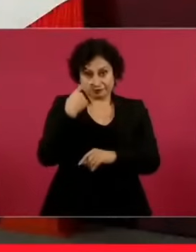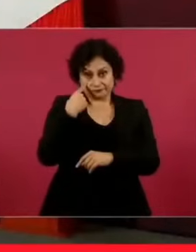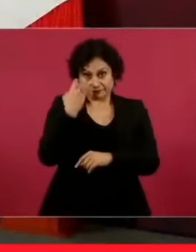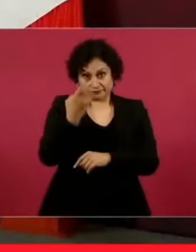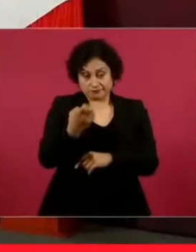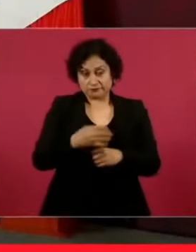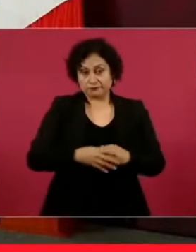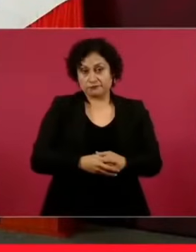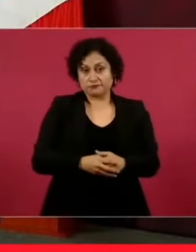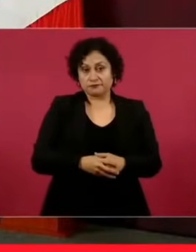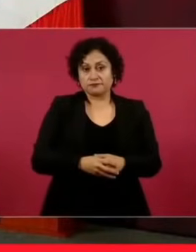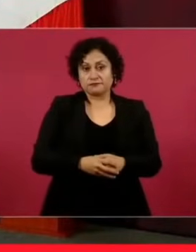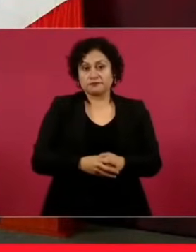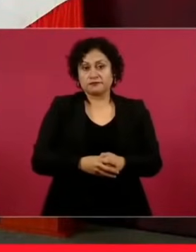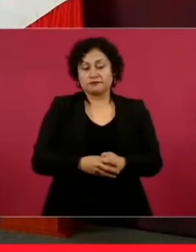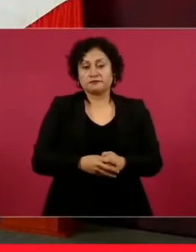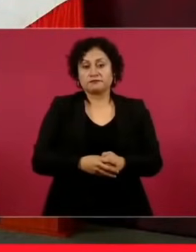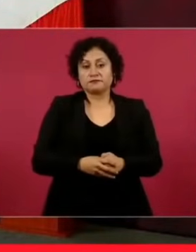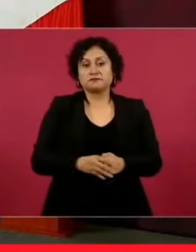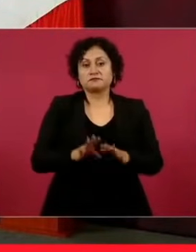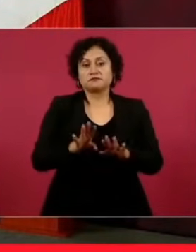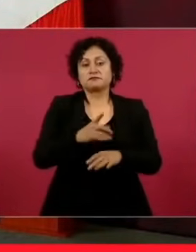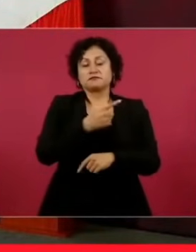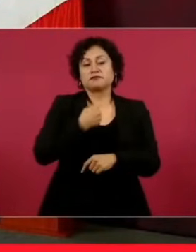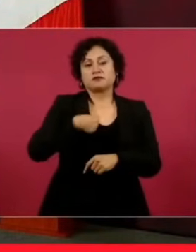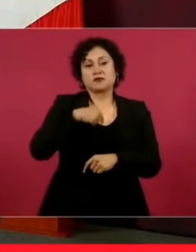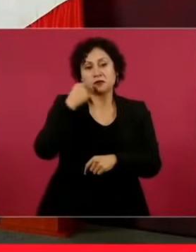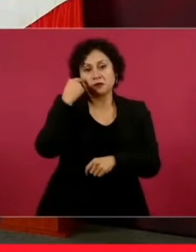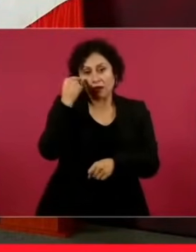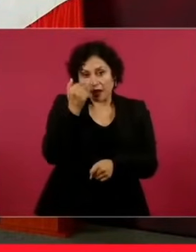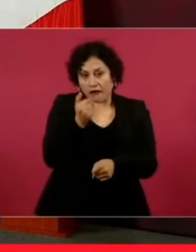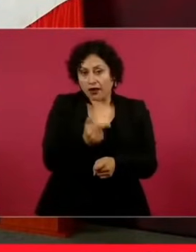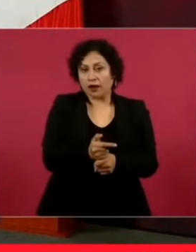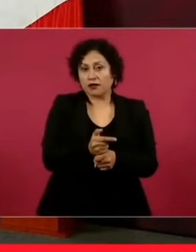Encontramos que el salario